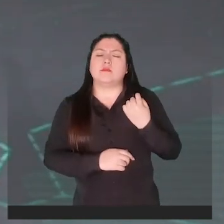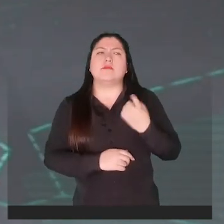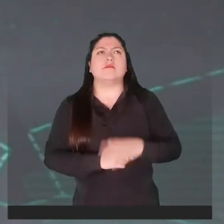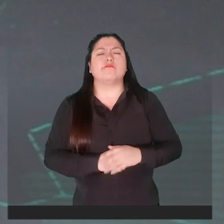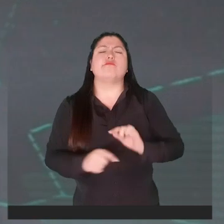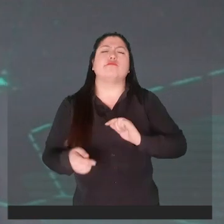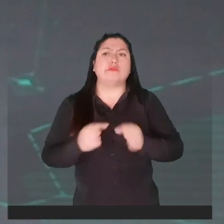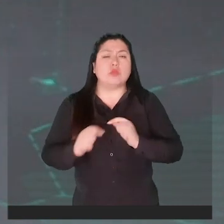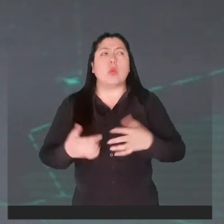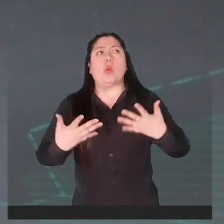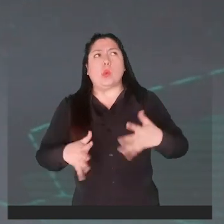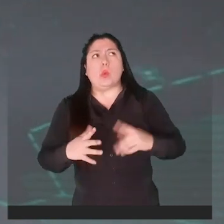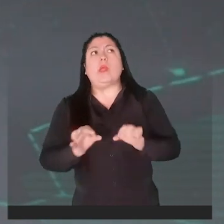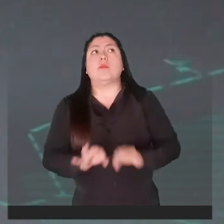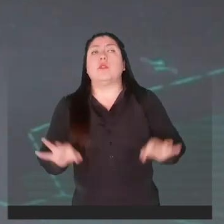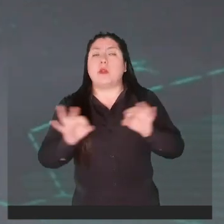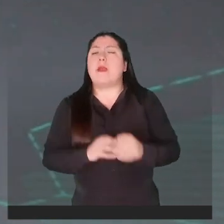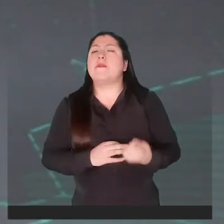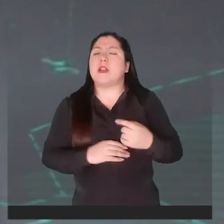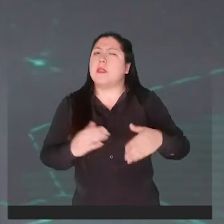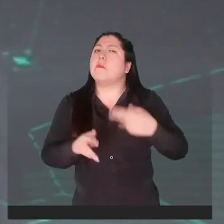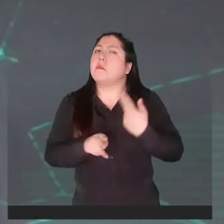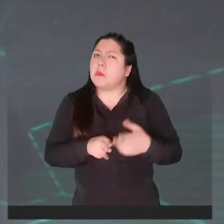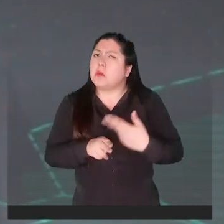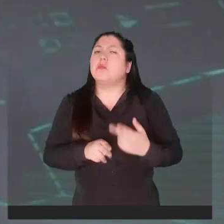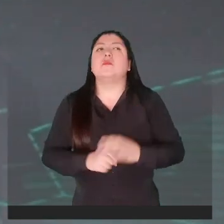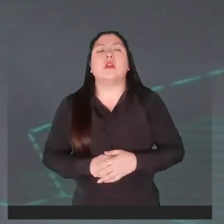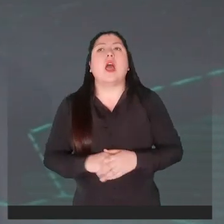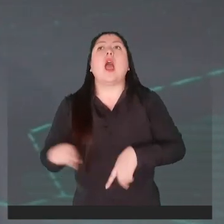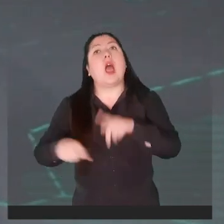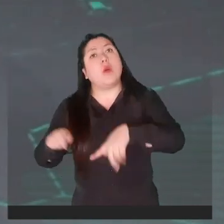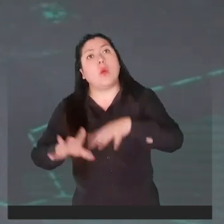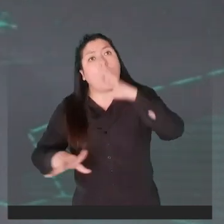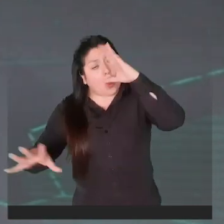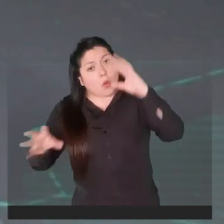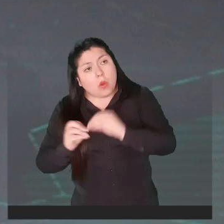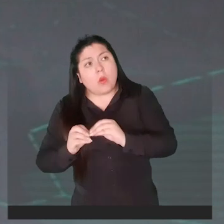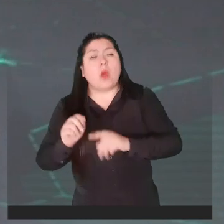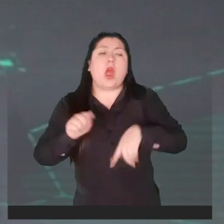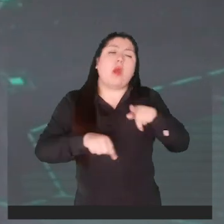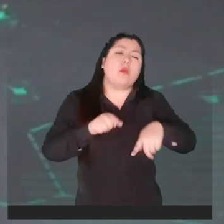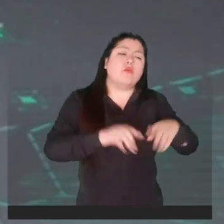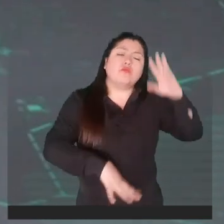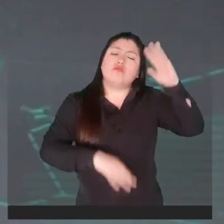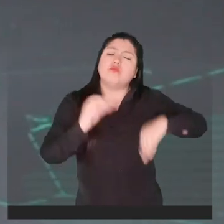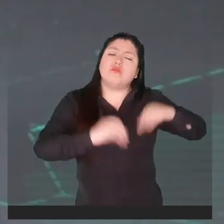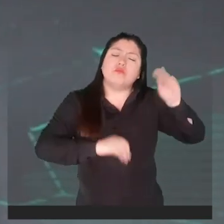todavía debates importantes y donde habrá quienes estén de acuerdo o no